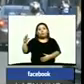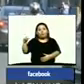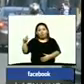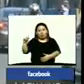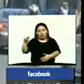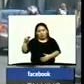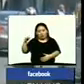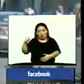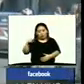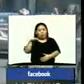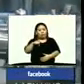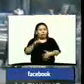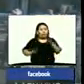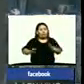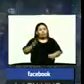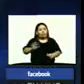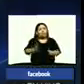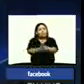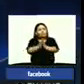familiares hoy piden justicia.